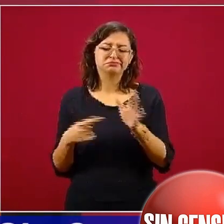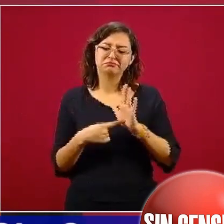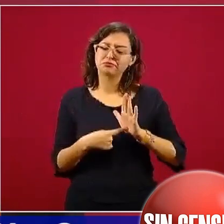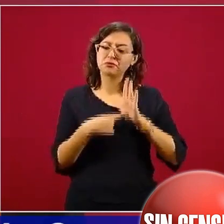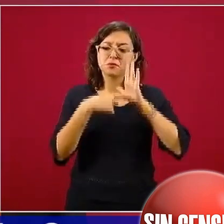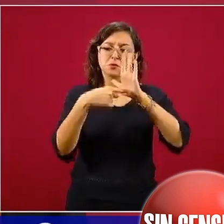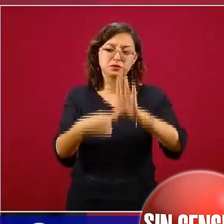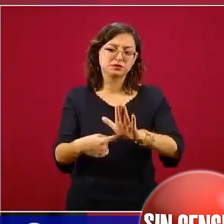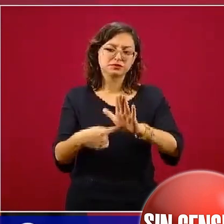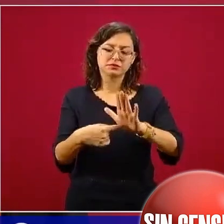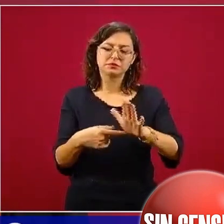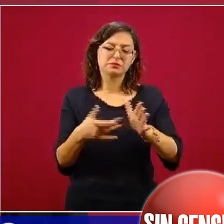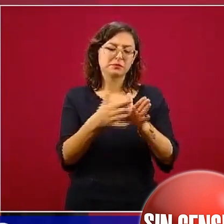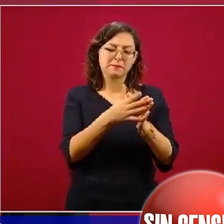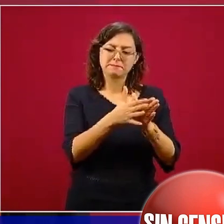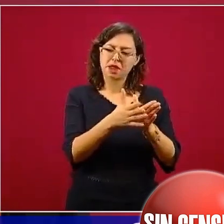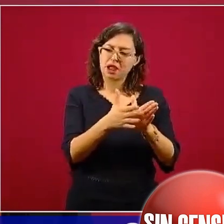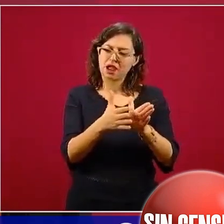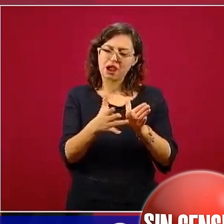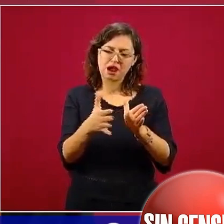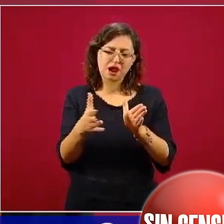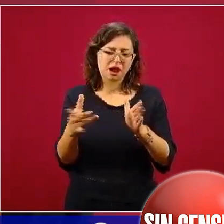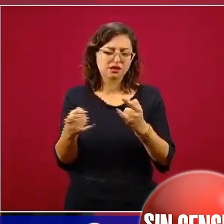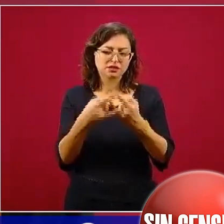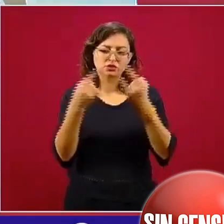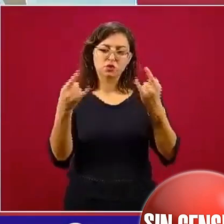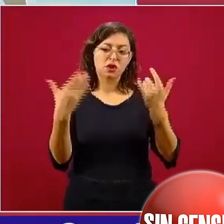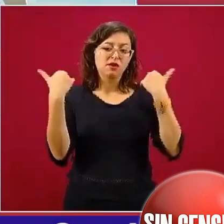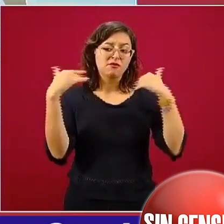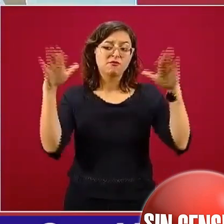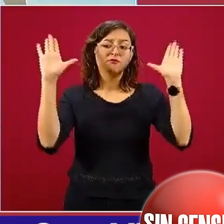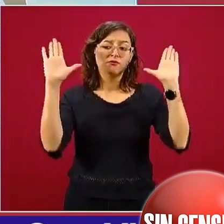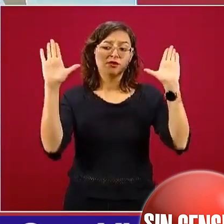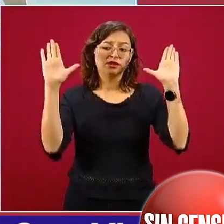exponer lo que fue